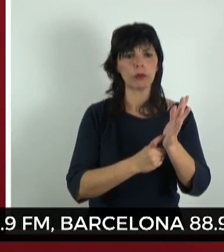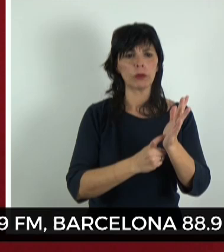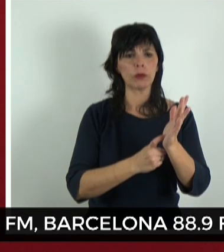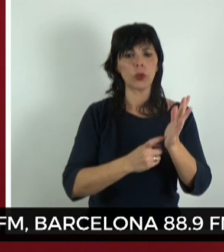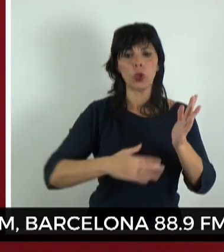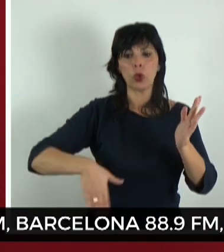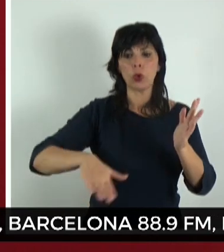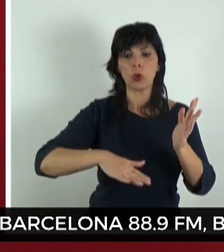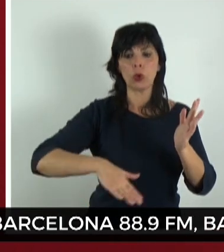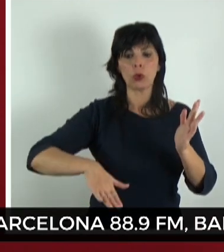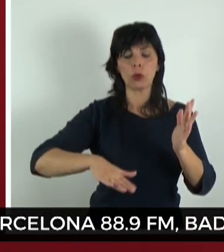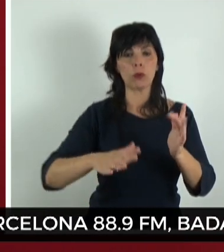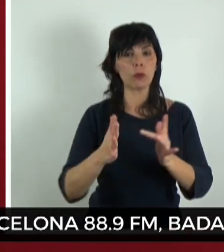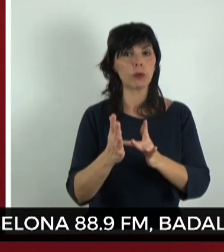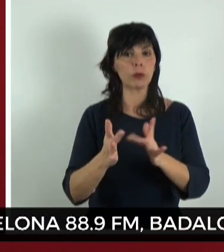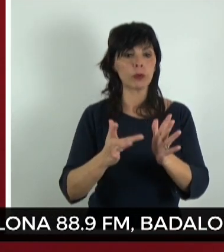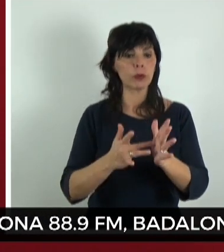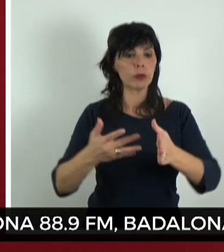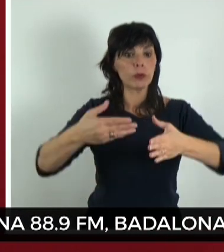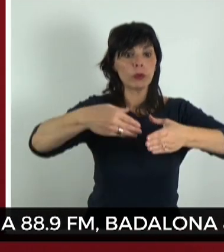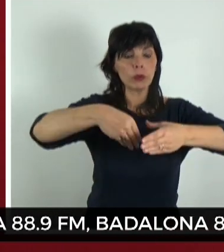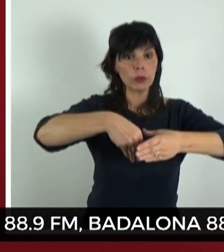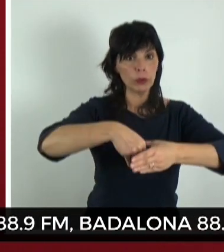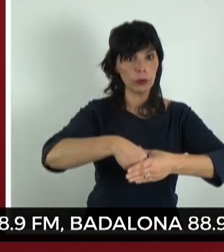estaba en Jesucristo. Tanto